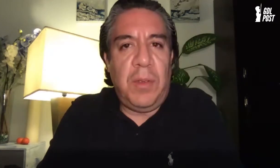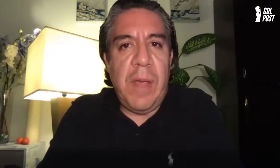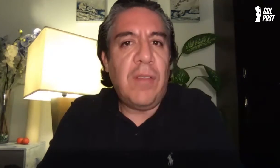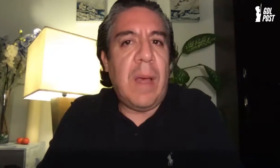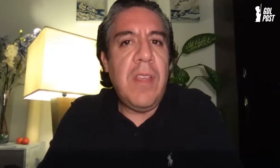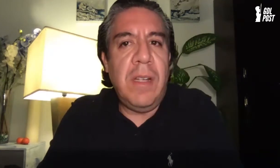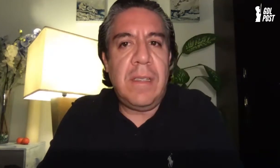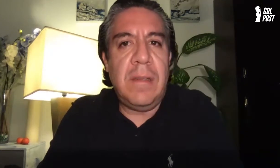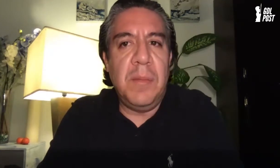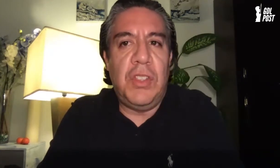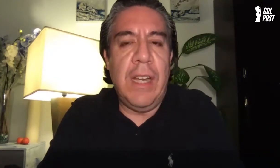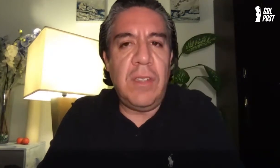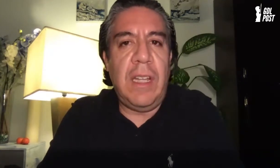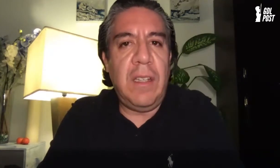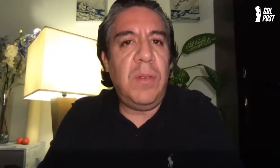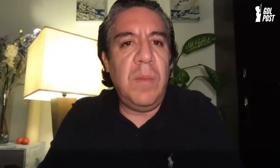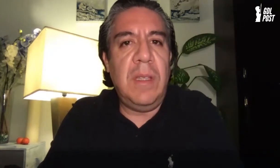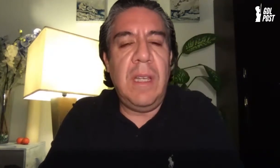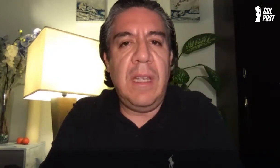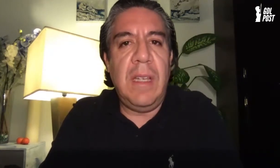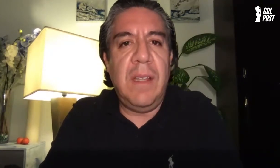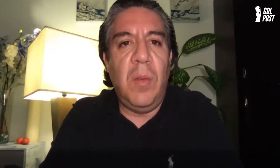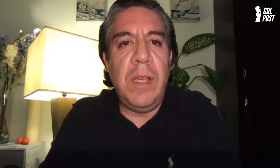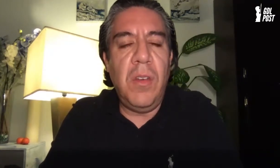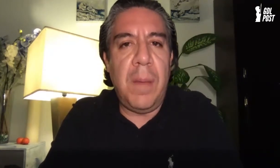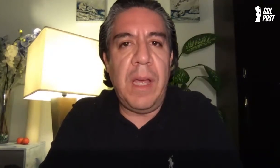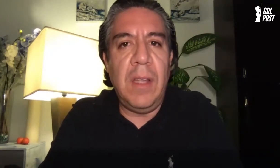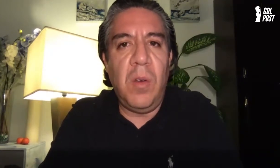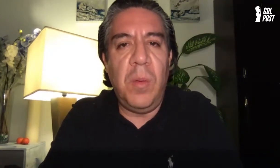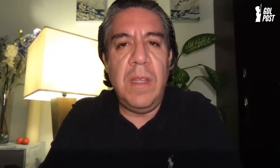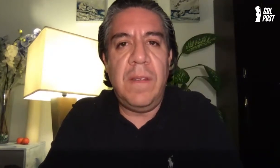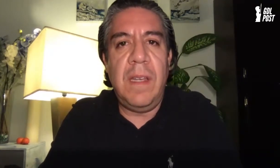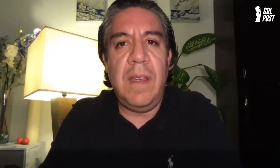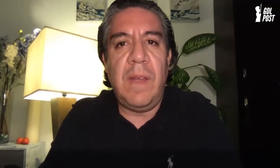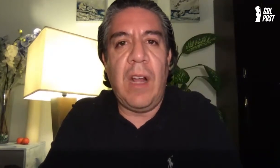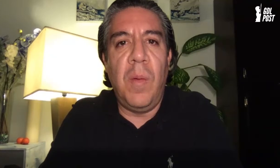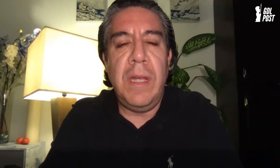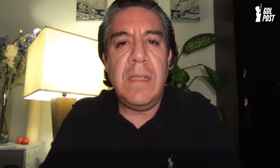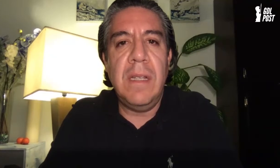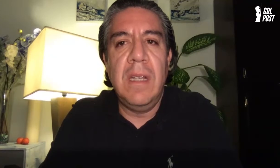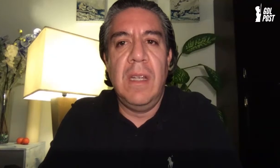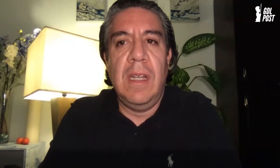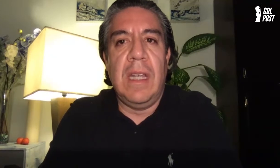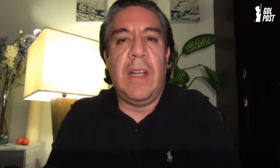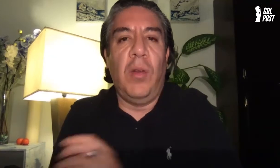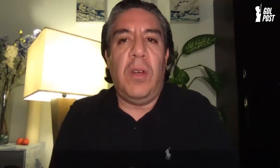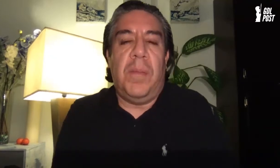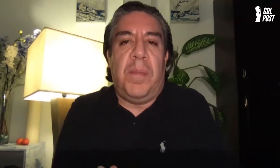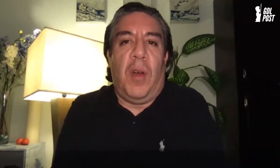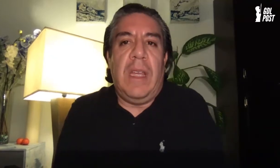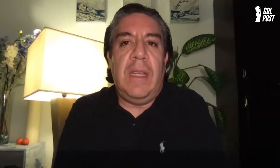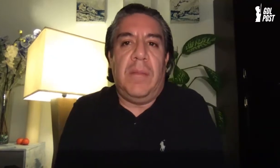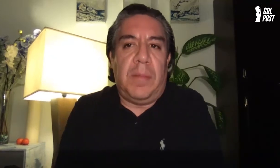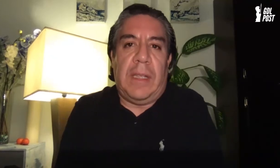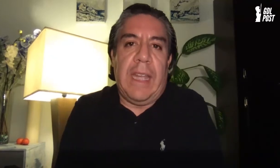de pronto se veían los camellones llenos de gente justamente ese domingo, ya pegando, como bien dice, calcomanías. Incluso